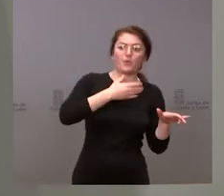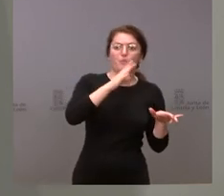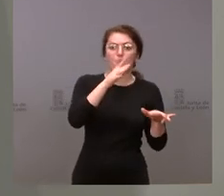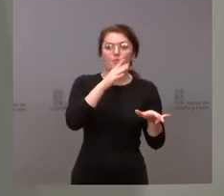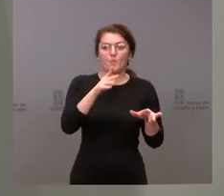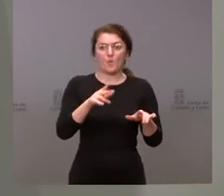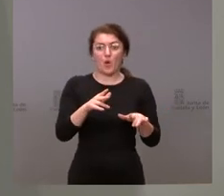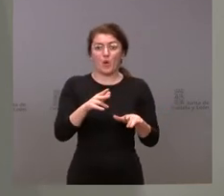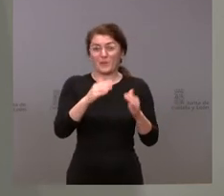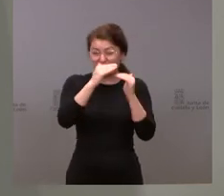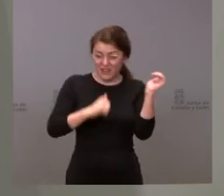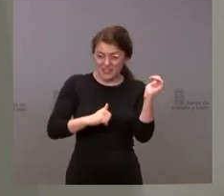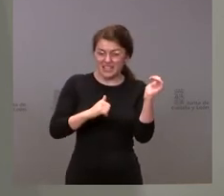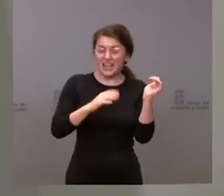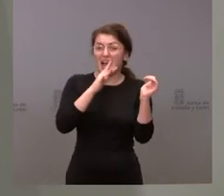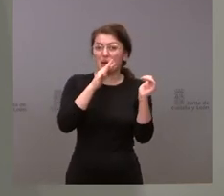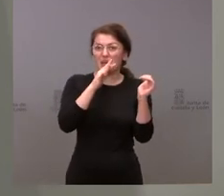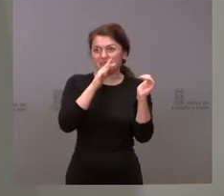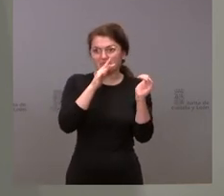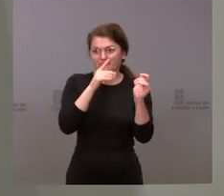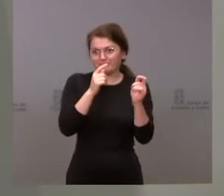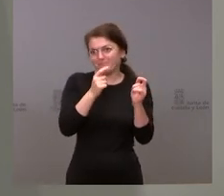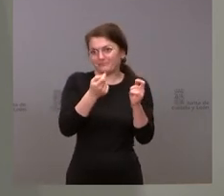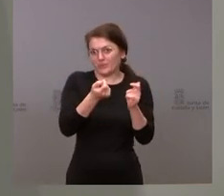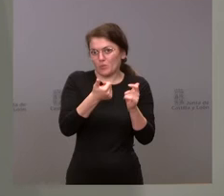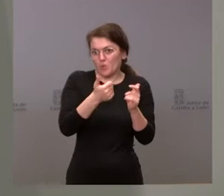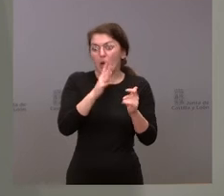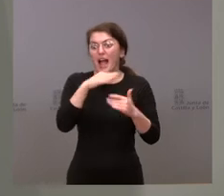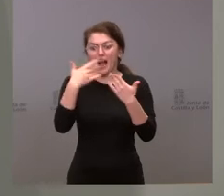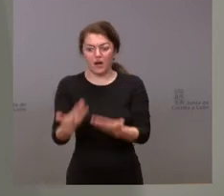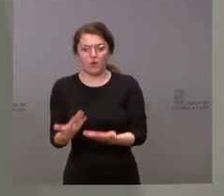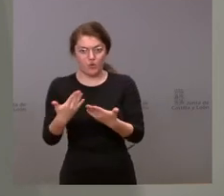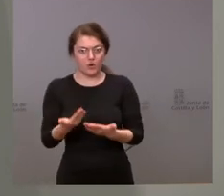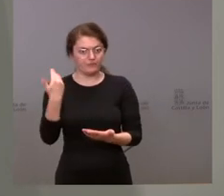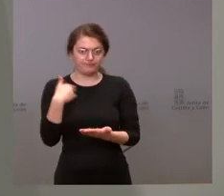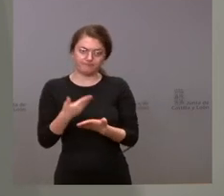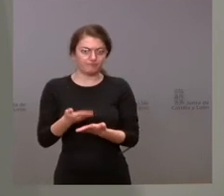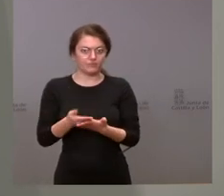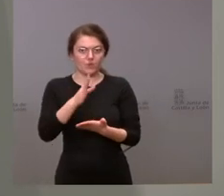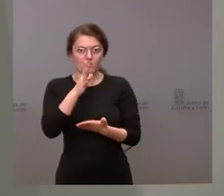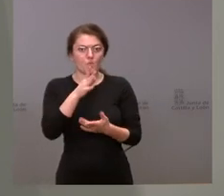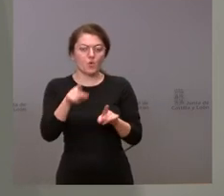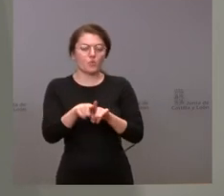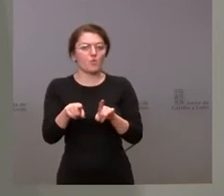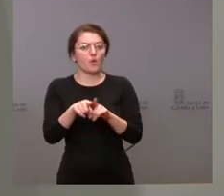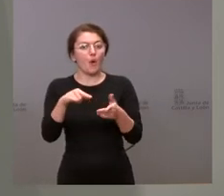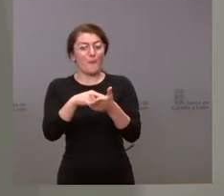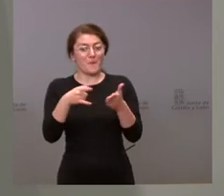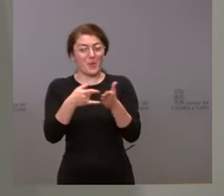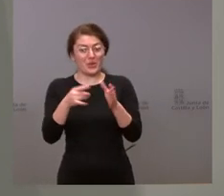más reducido en este año 2022 todavía era más relevante porque el proyecto de presupuestos de la comunidad para 22